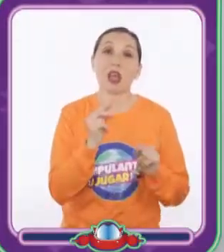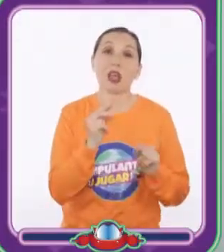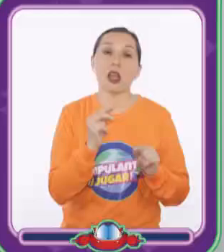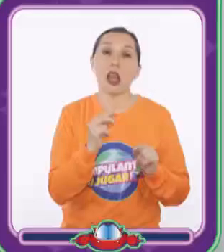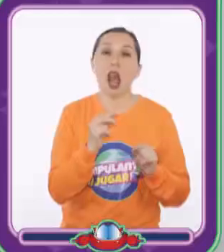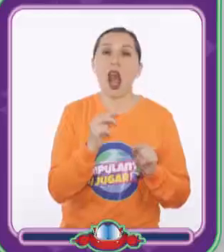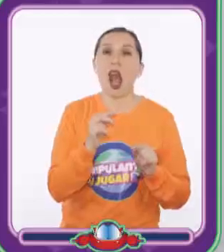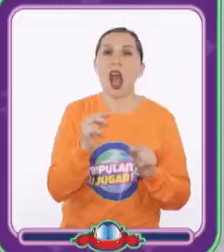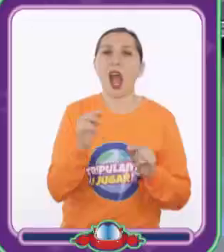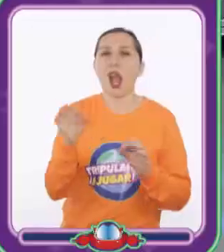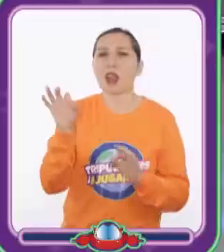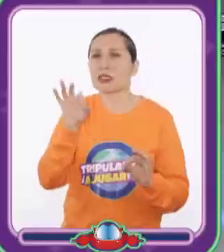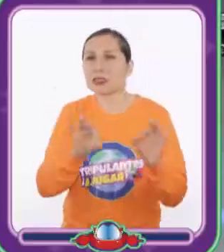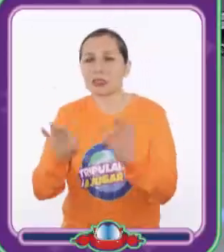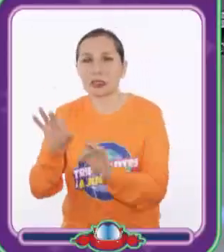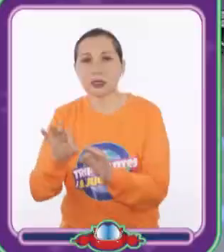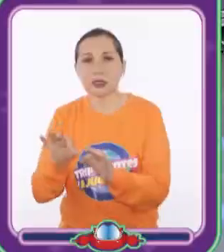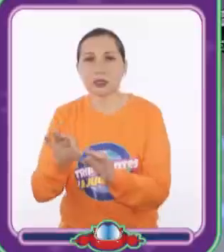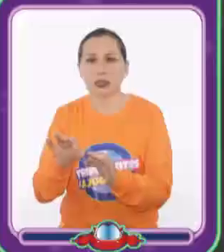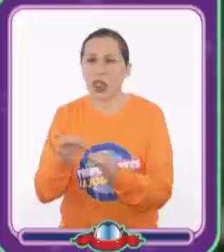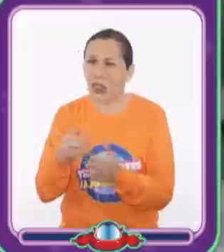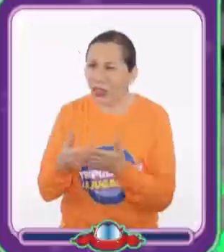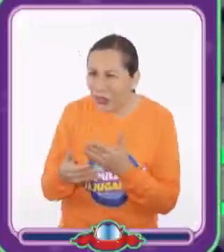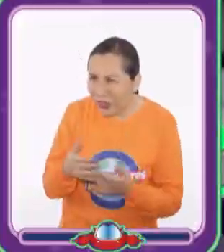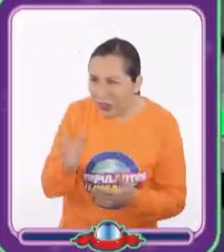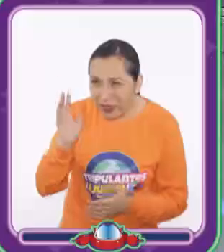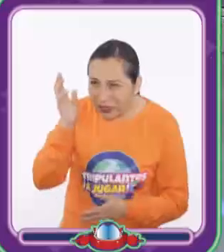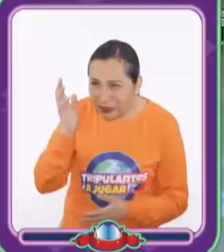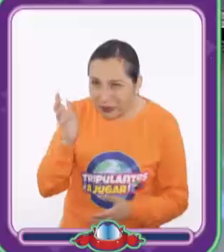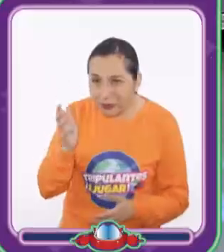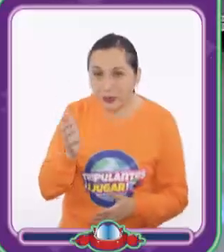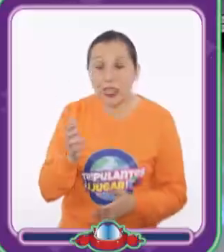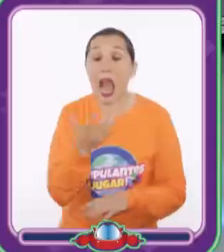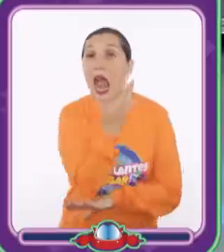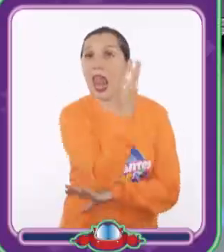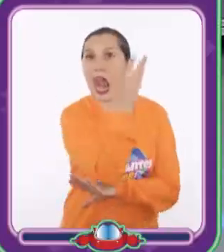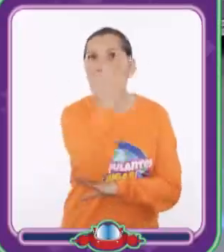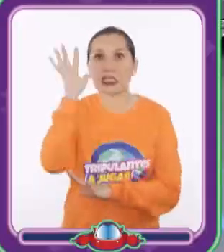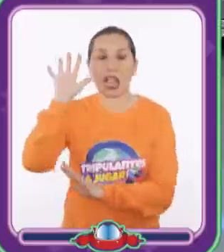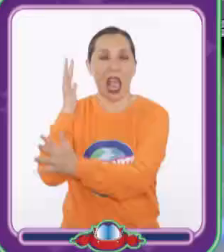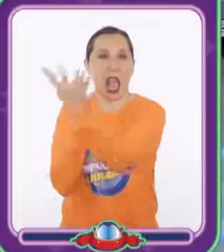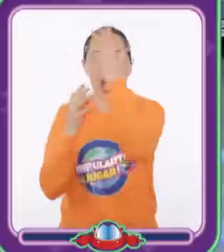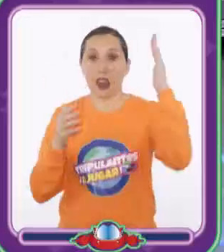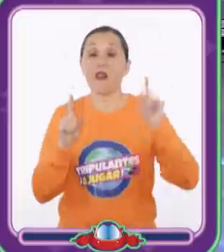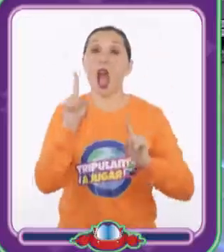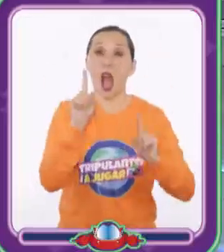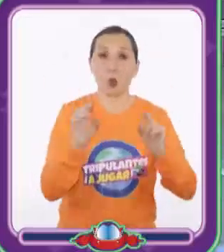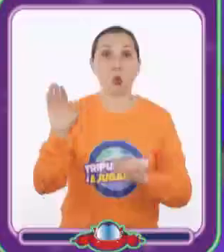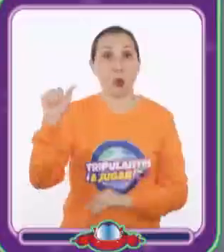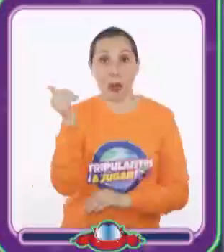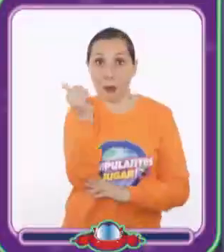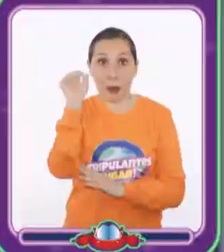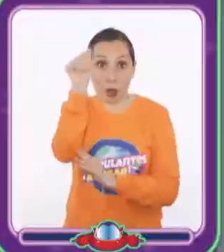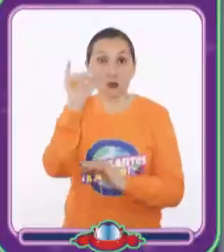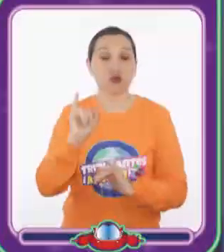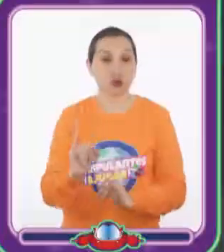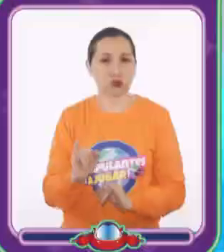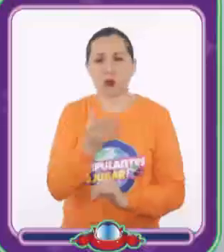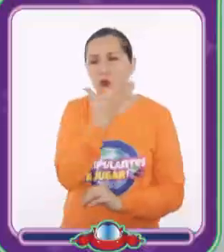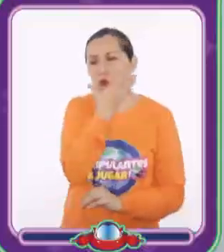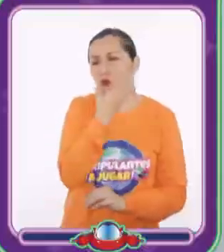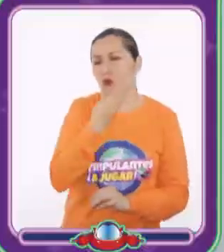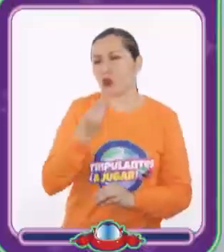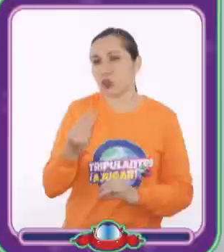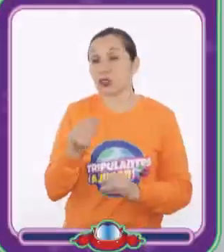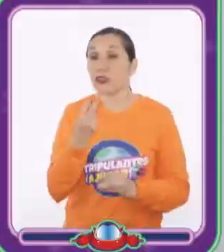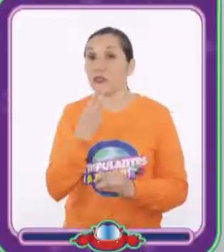en el césped. Ah, ¿las mariposas viven dónde? En la selva. En la selva viven algunas mariposas, eso es verdad. Hay una mariposa